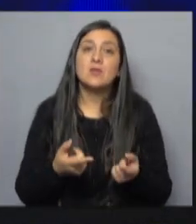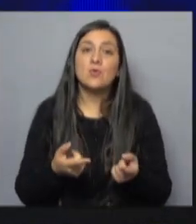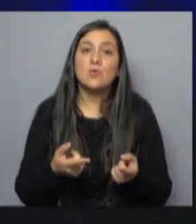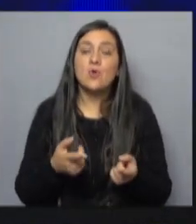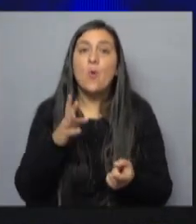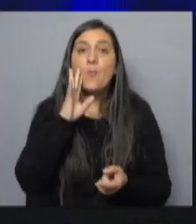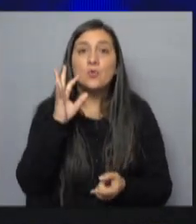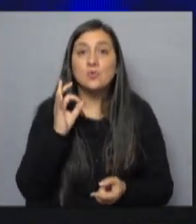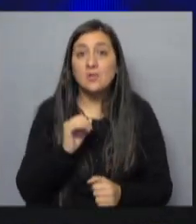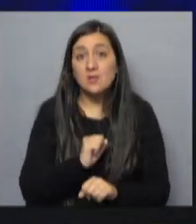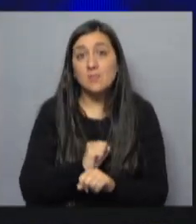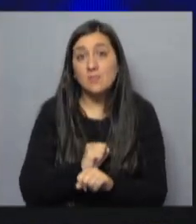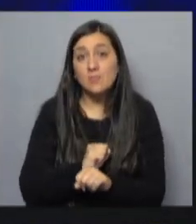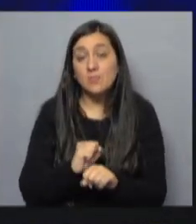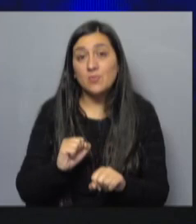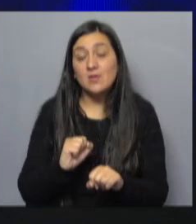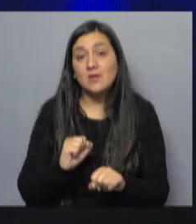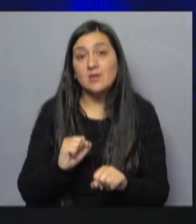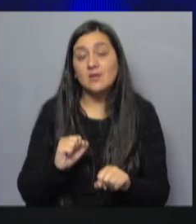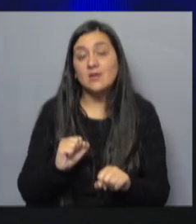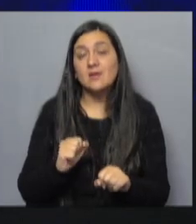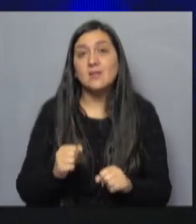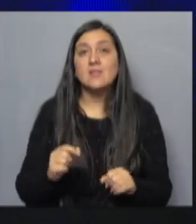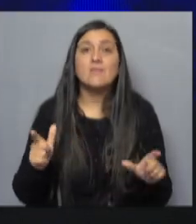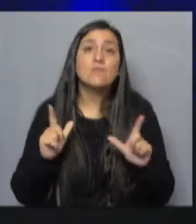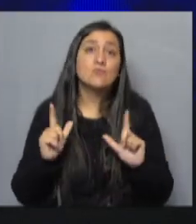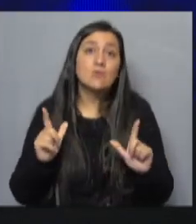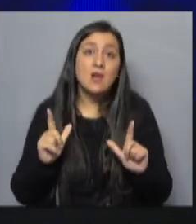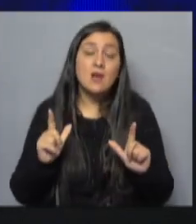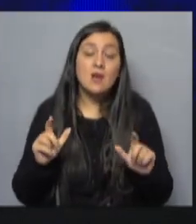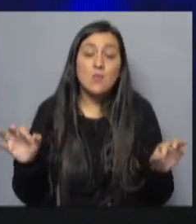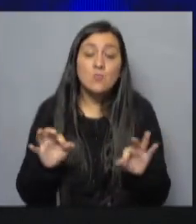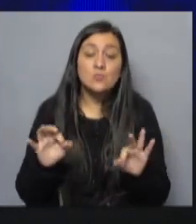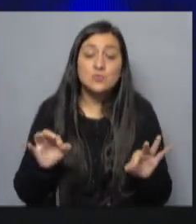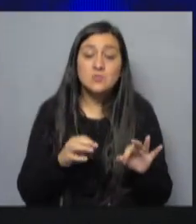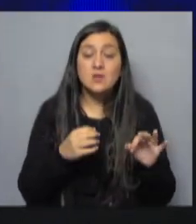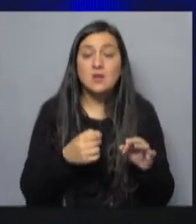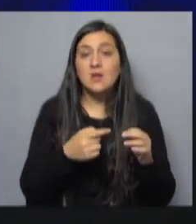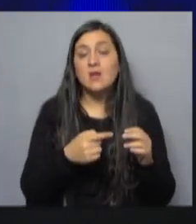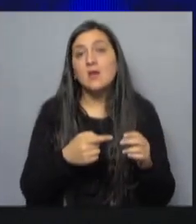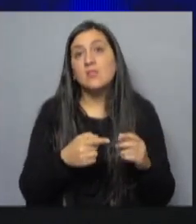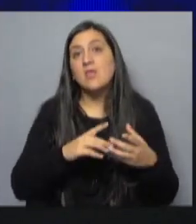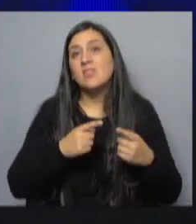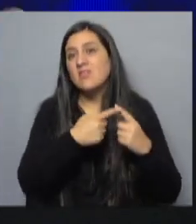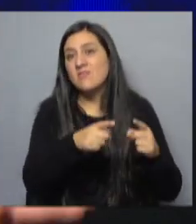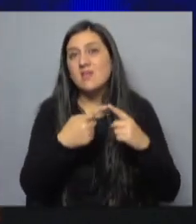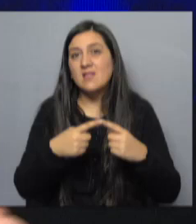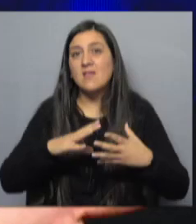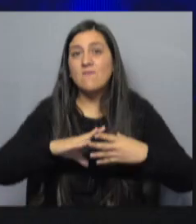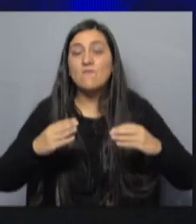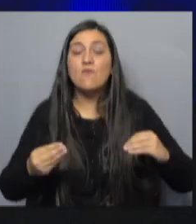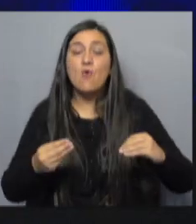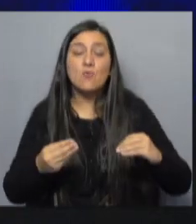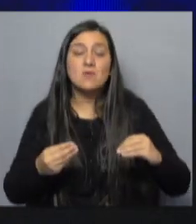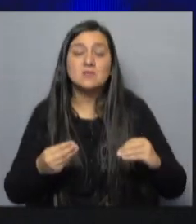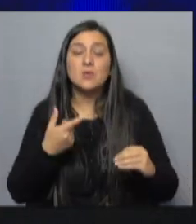la oportunidad de poder transitar la música y distintas herramientas, ya sea la meditación o valorar el agua, que es algo